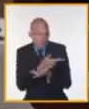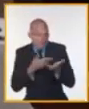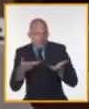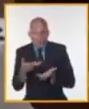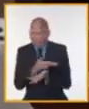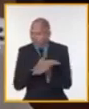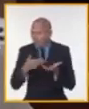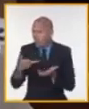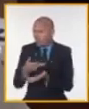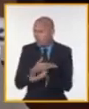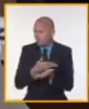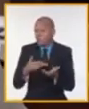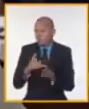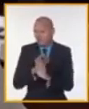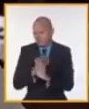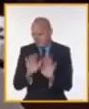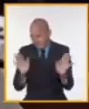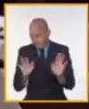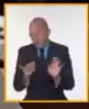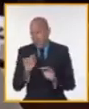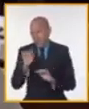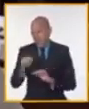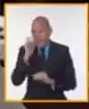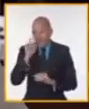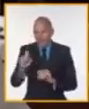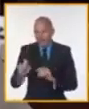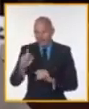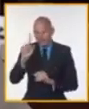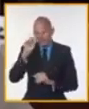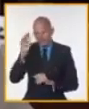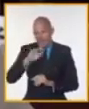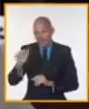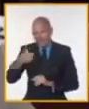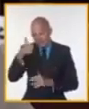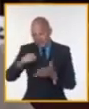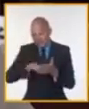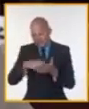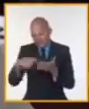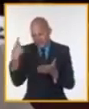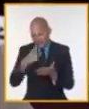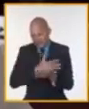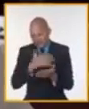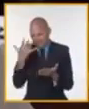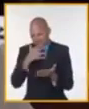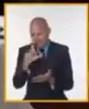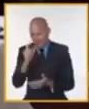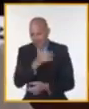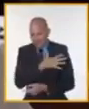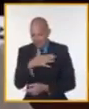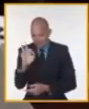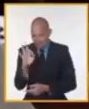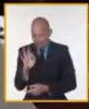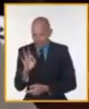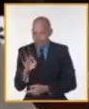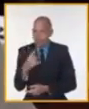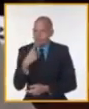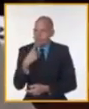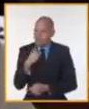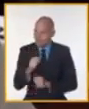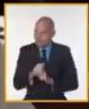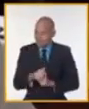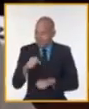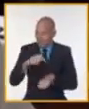que fue una palabra que utilizó el presidente Lasso en esa reunión, era que la estrategia que teníamos que utilizar en este momento